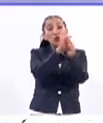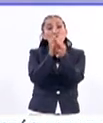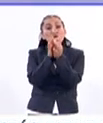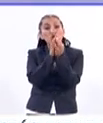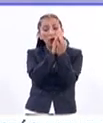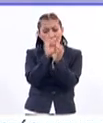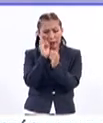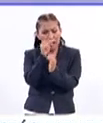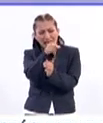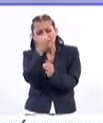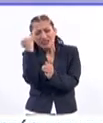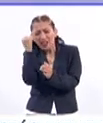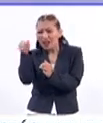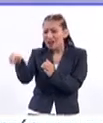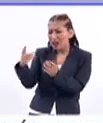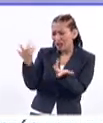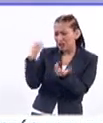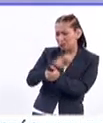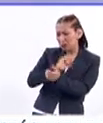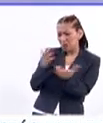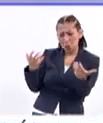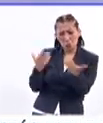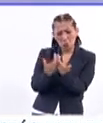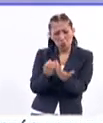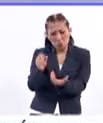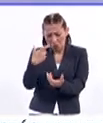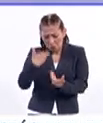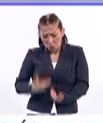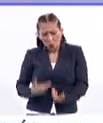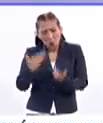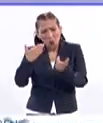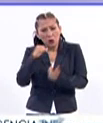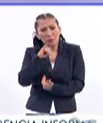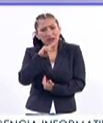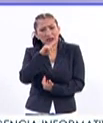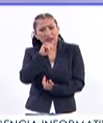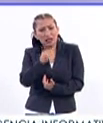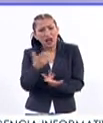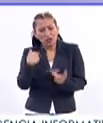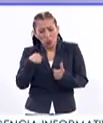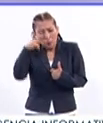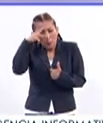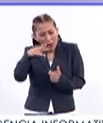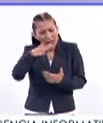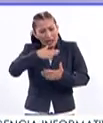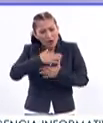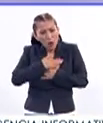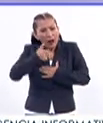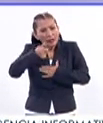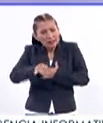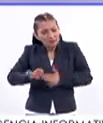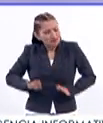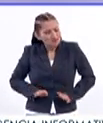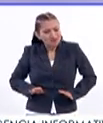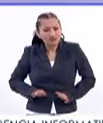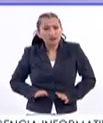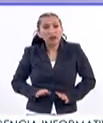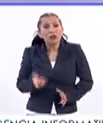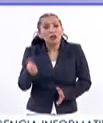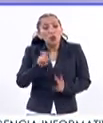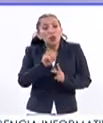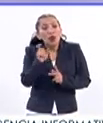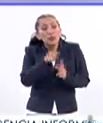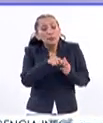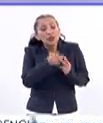que consigue justo tramar cómo se va construyendo esta idea de lo mexicano, de en qué